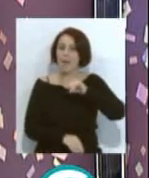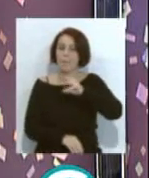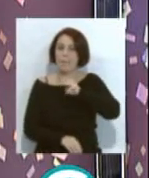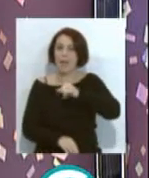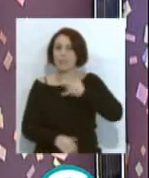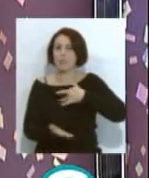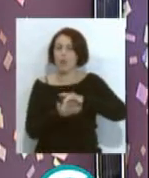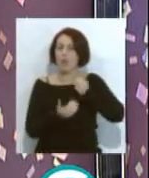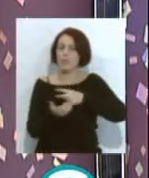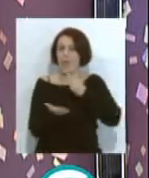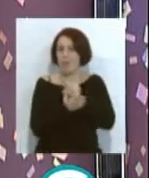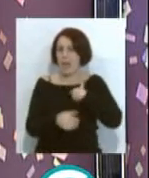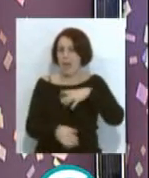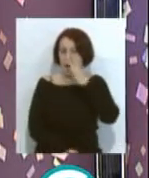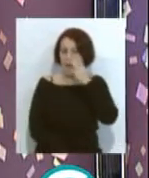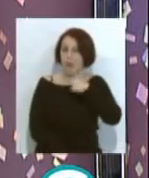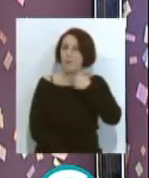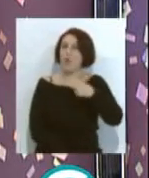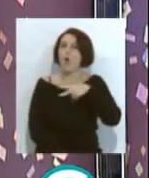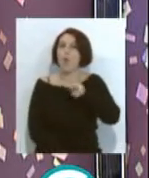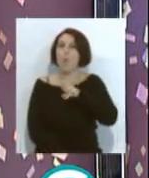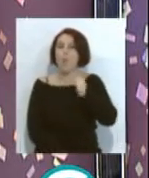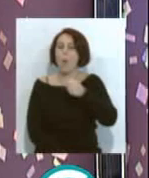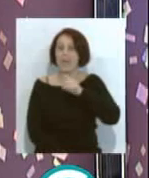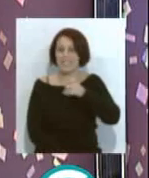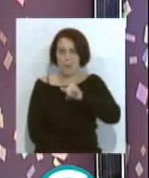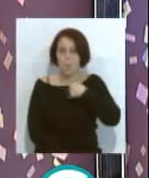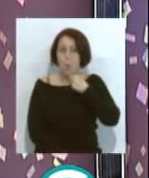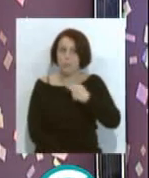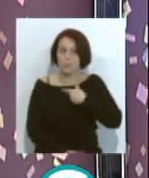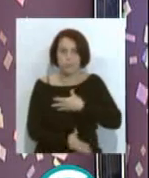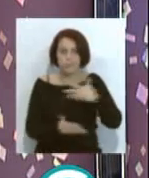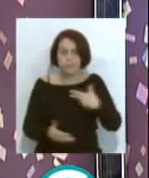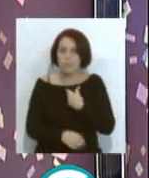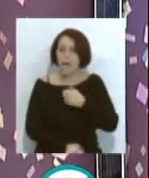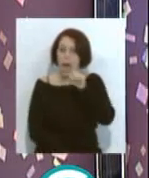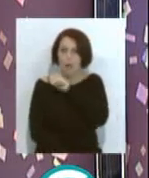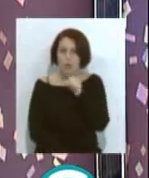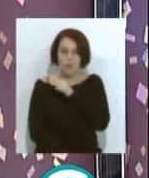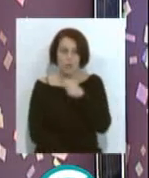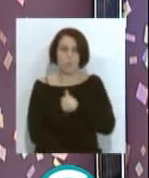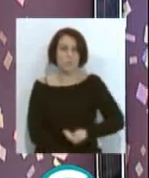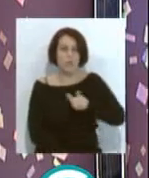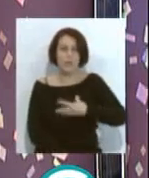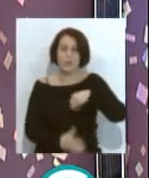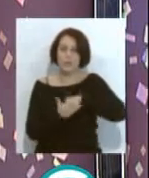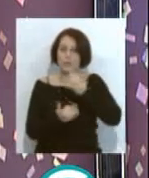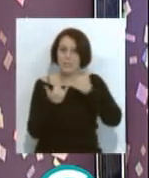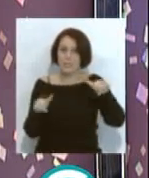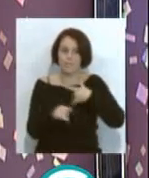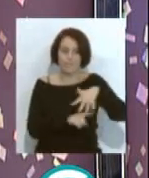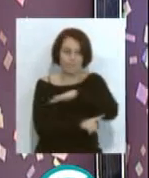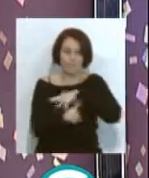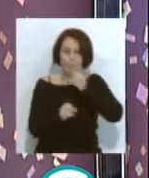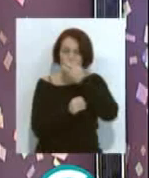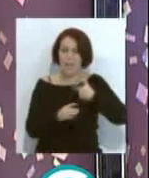de nuevo el carnaval en la voz de Washi, uno de los grandes voces, uno de los grandes intérpretes de nuestra fiesta. Se rodeó muy bien de